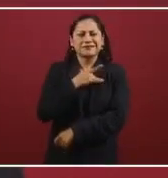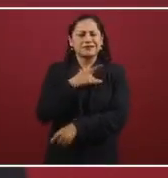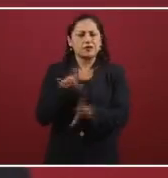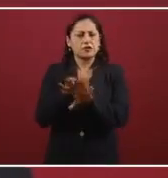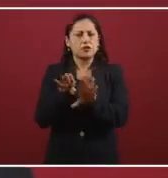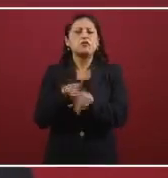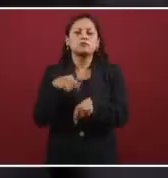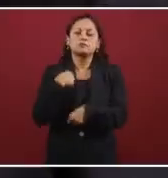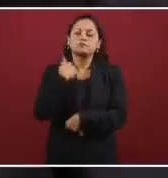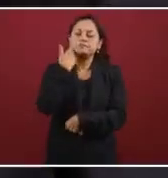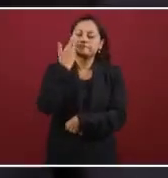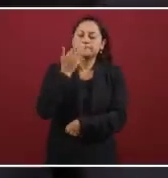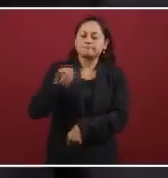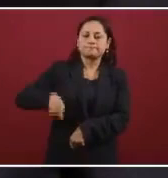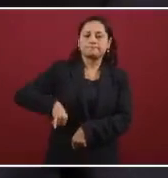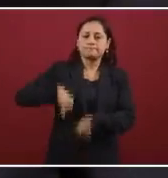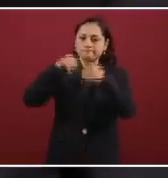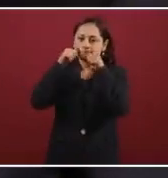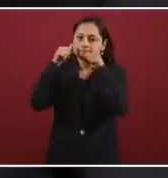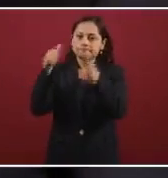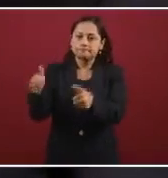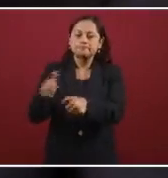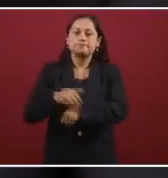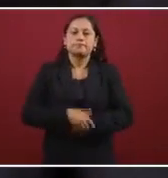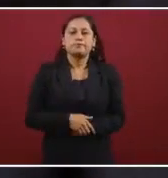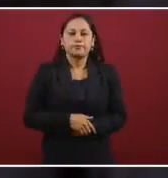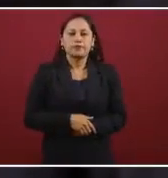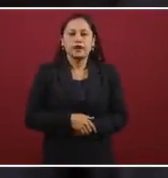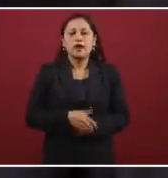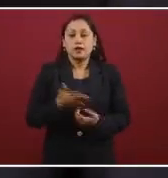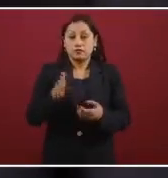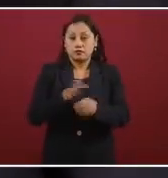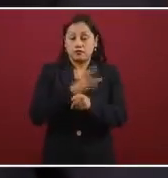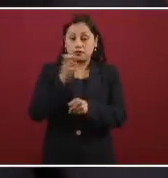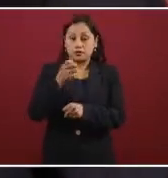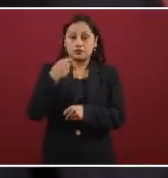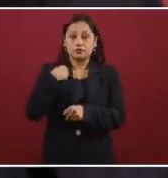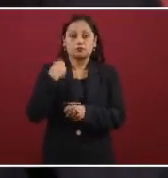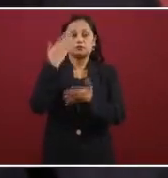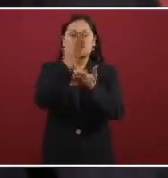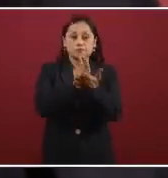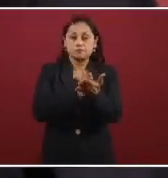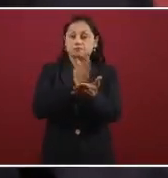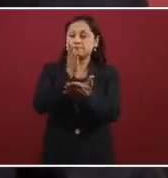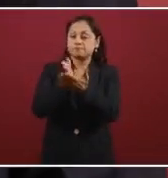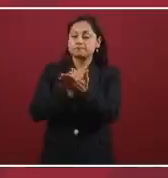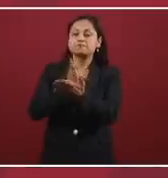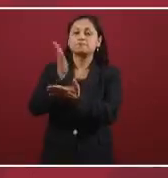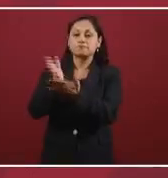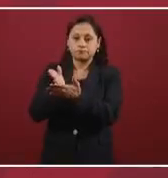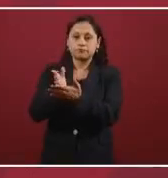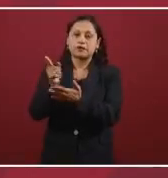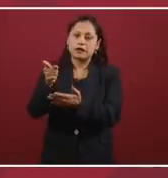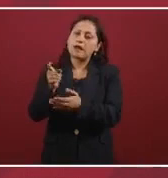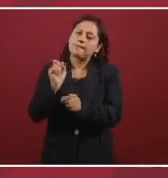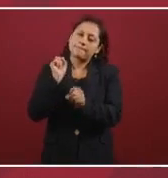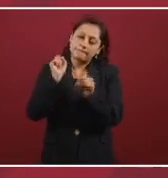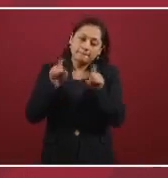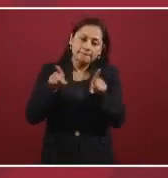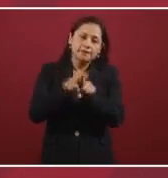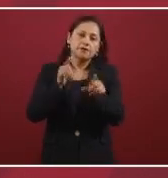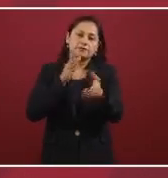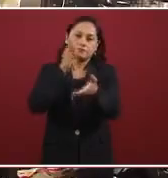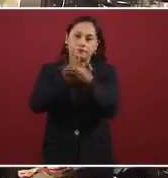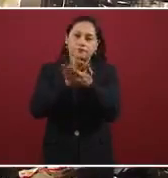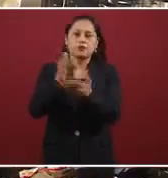Y en ese plan de giras voy a ir, desde luego, con los pueblos yaquis. Muchas gracias. Bueno,